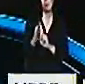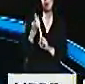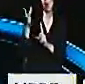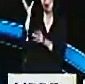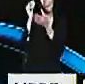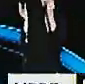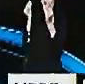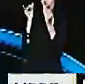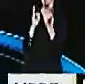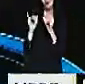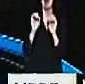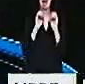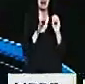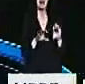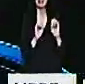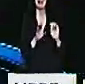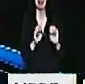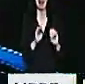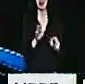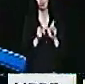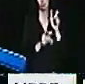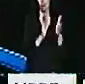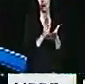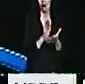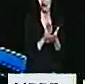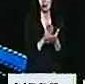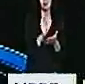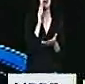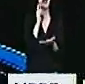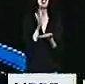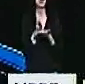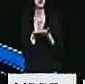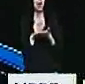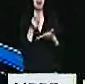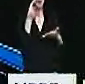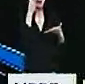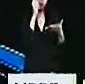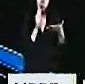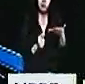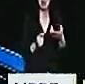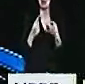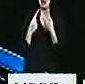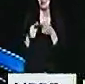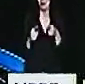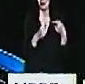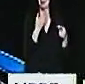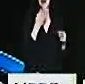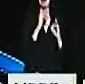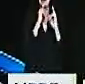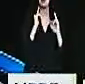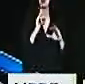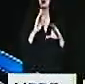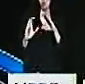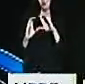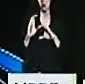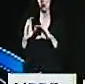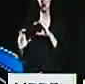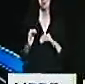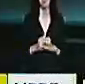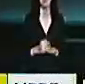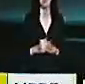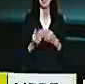a enseñar a través de estos medios digitales. Por lo tanto, las estrategias son distintas, las evaluaciones son distintas y la forma de comunicarnos también. Sí. Y lo que